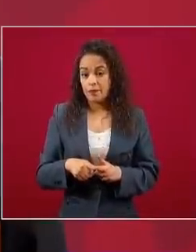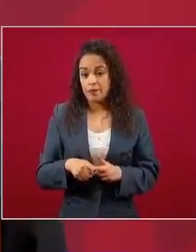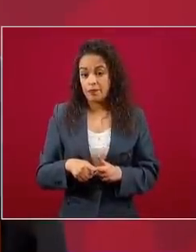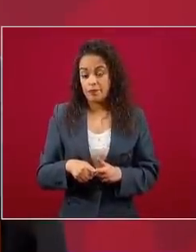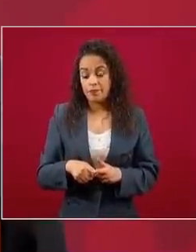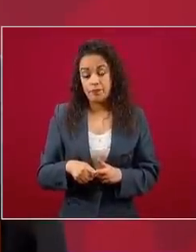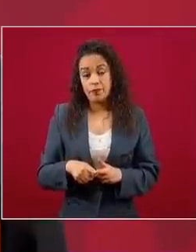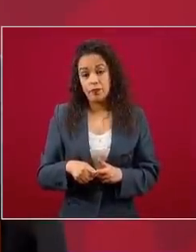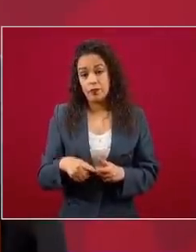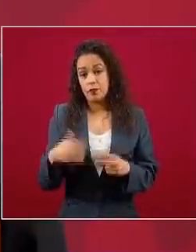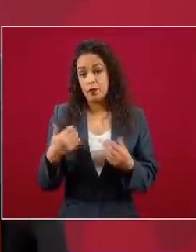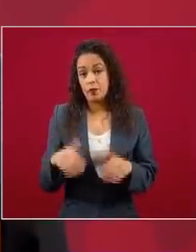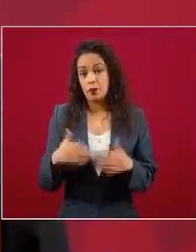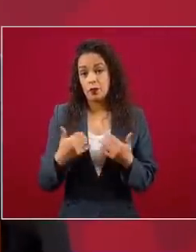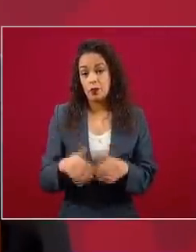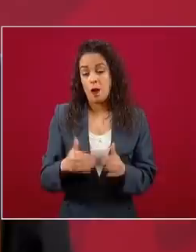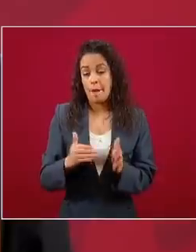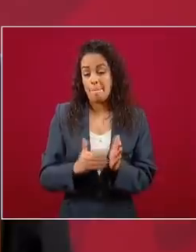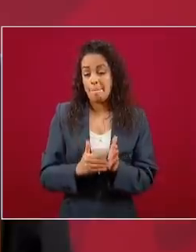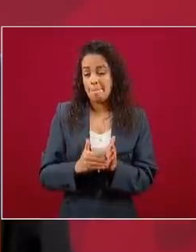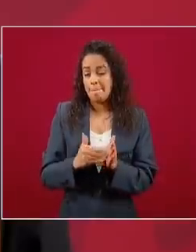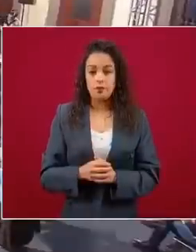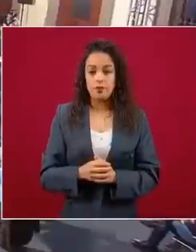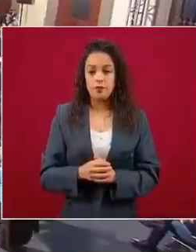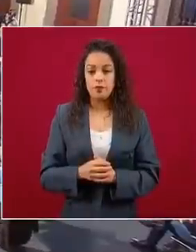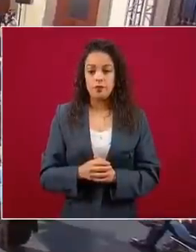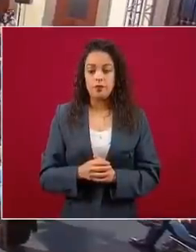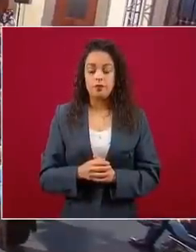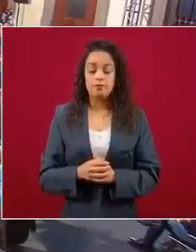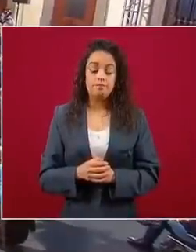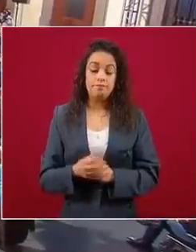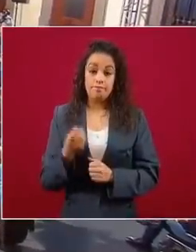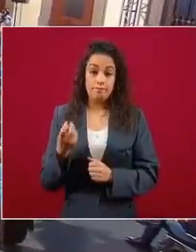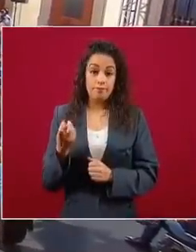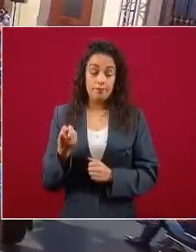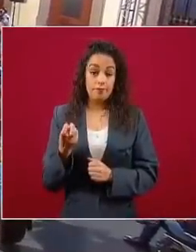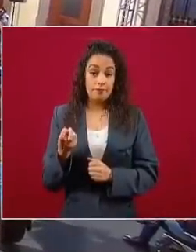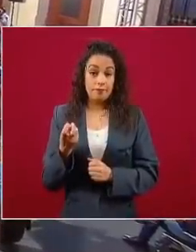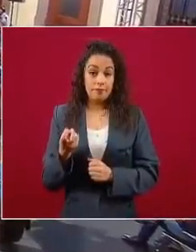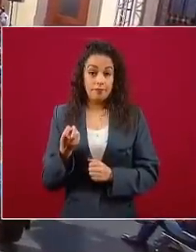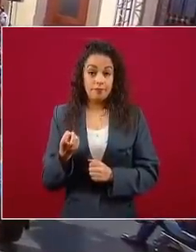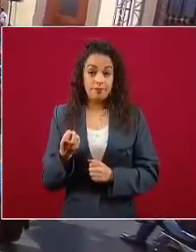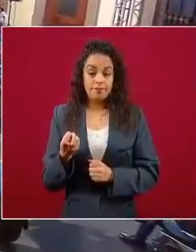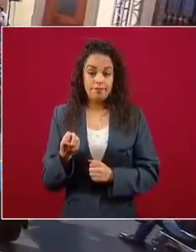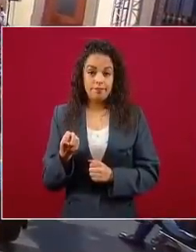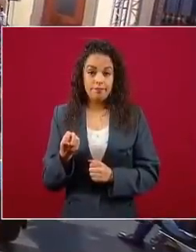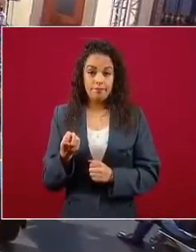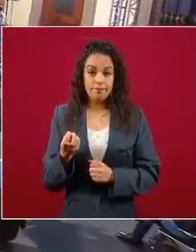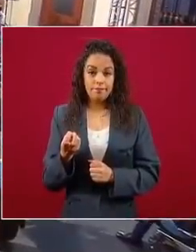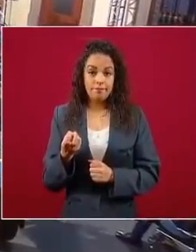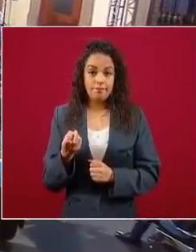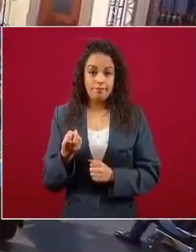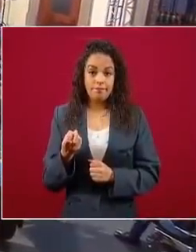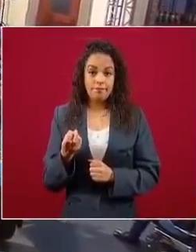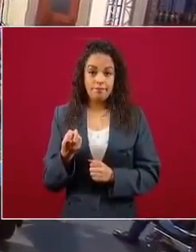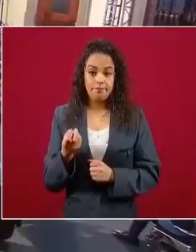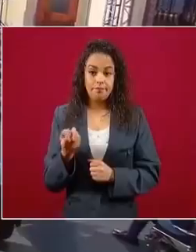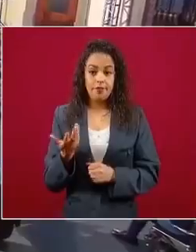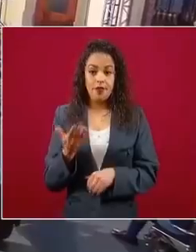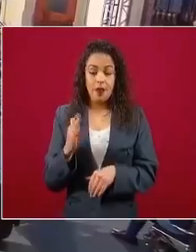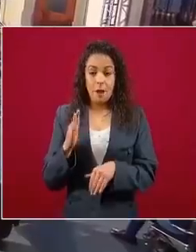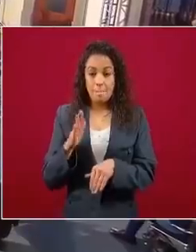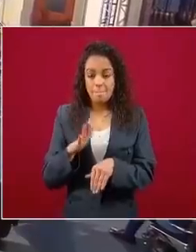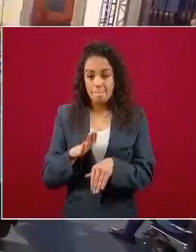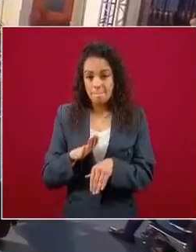de miles. Entonces, mucho más.